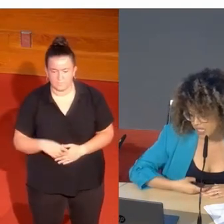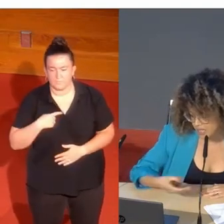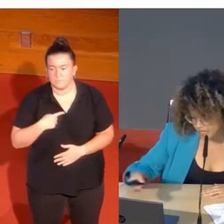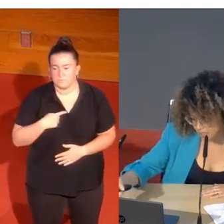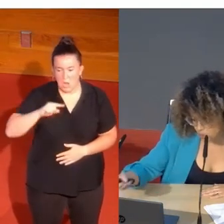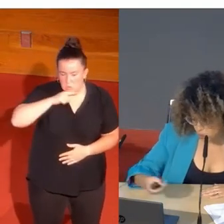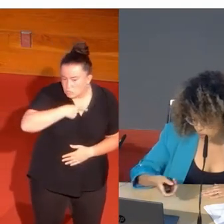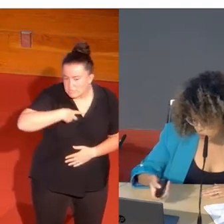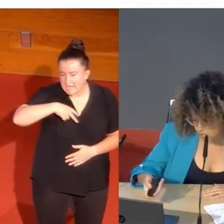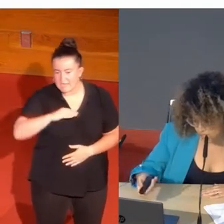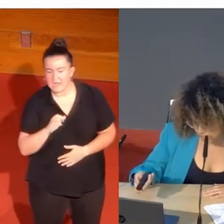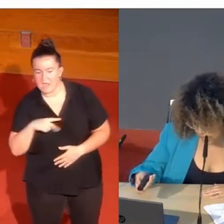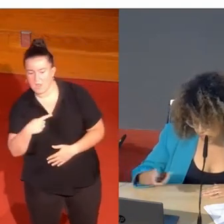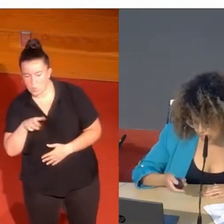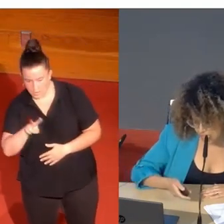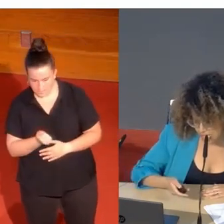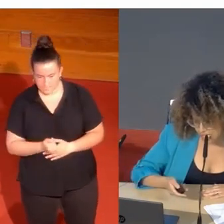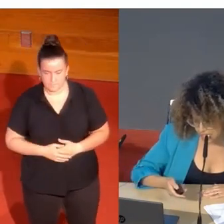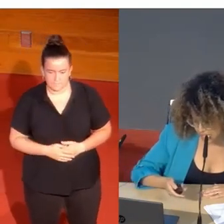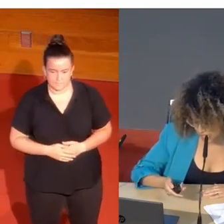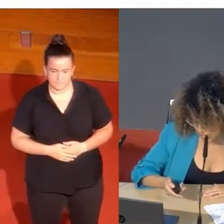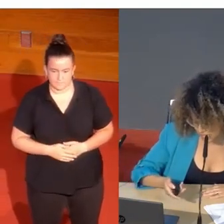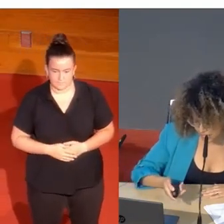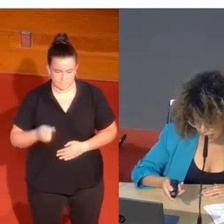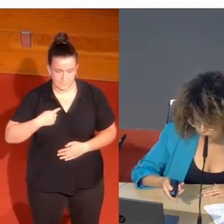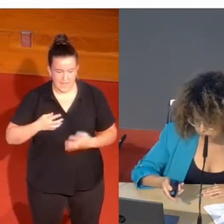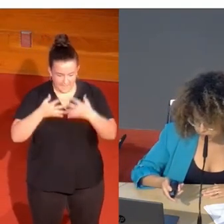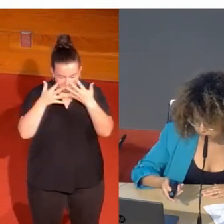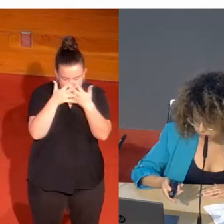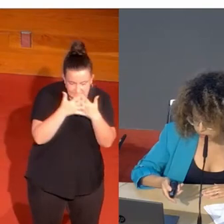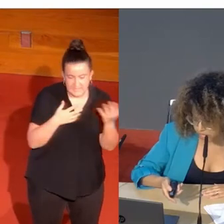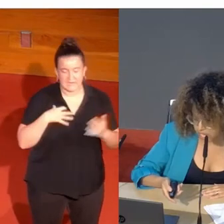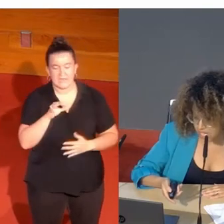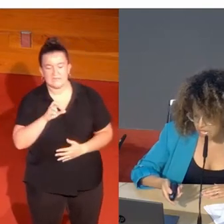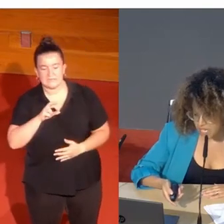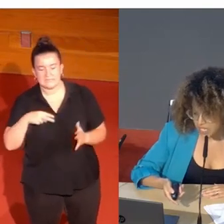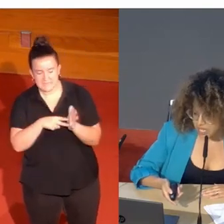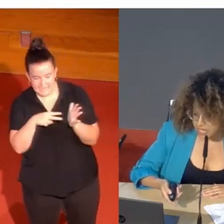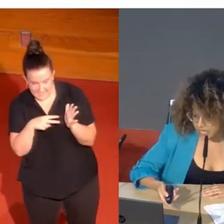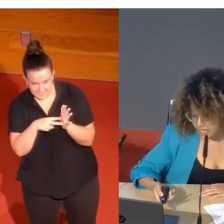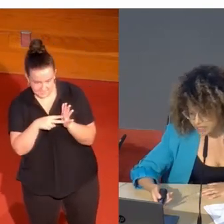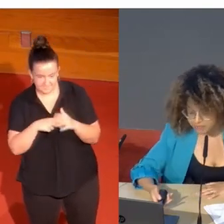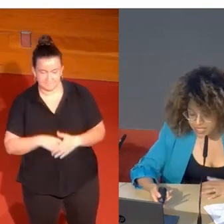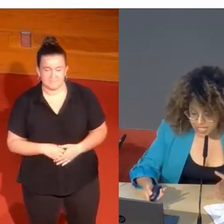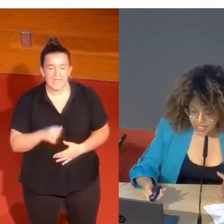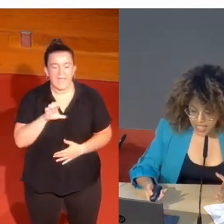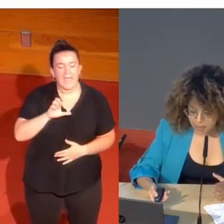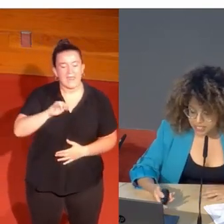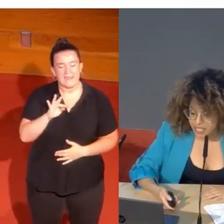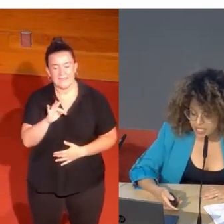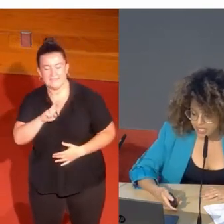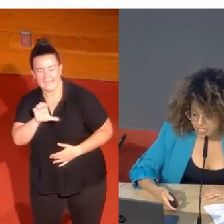eh Y los últimos tres Afganistán Siria y eritrea eh